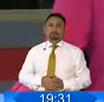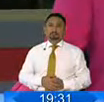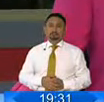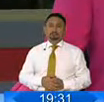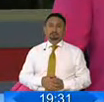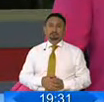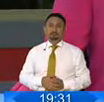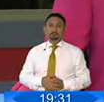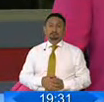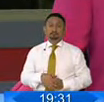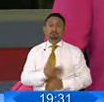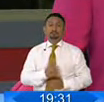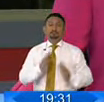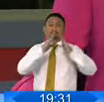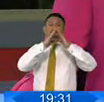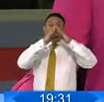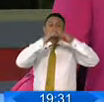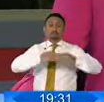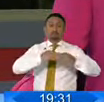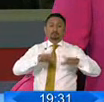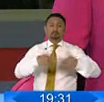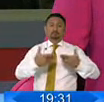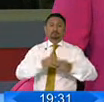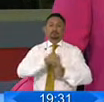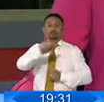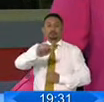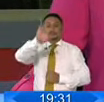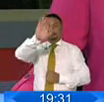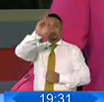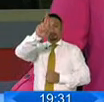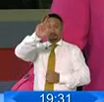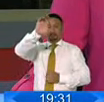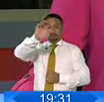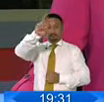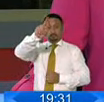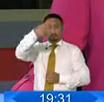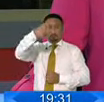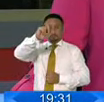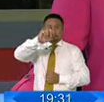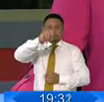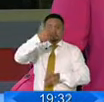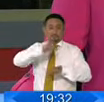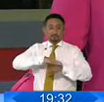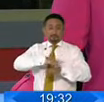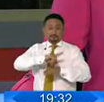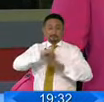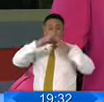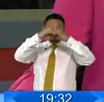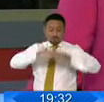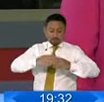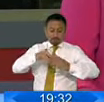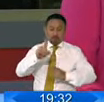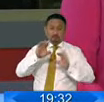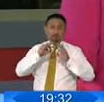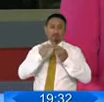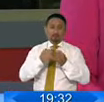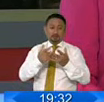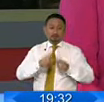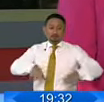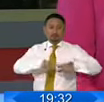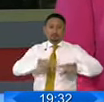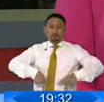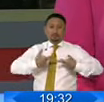Un colapso estructural se registró en el sector de Atacucho, en el noroccidente de Quito. Debido al suceso, una familia se quedó sin un lugar